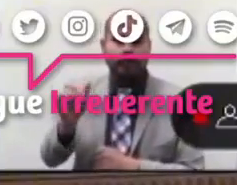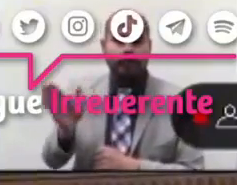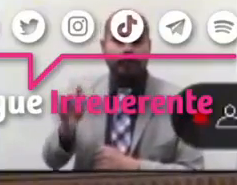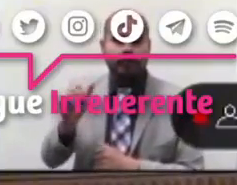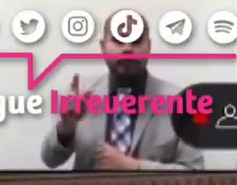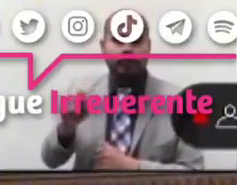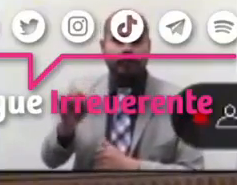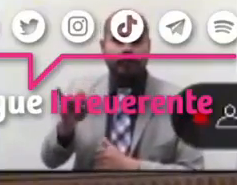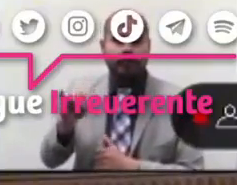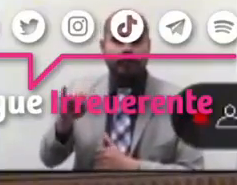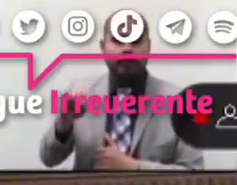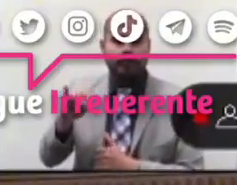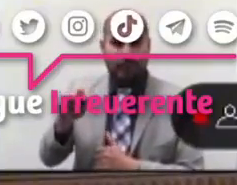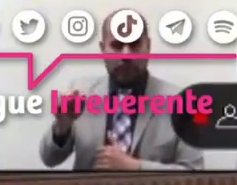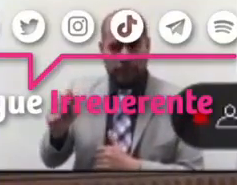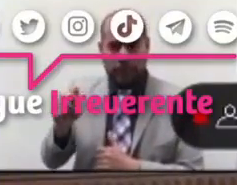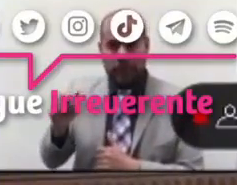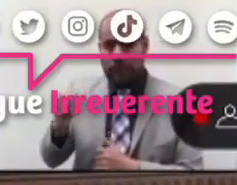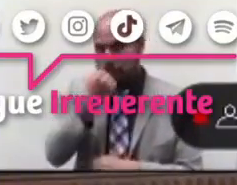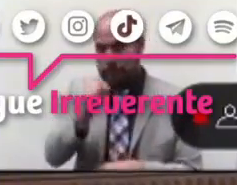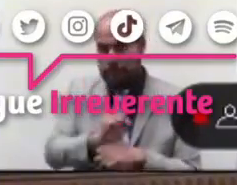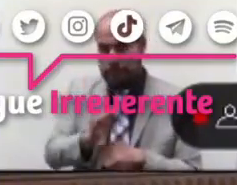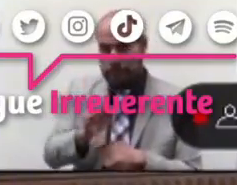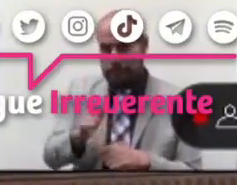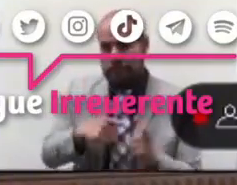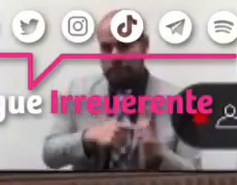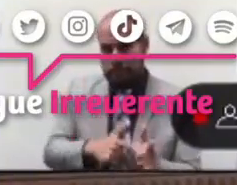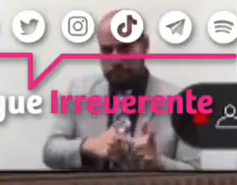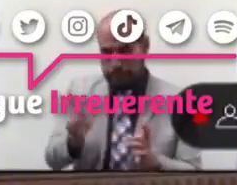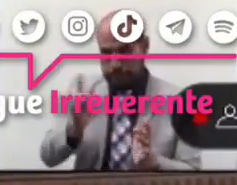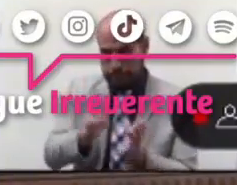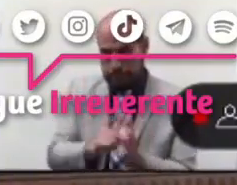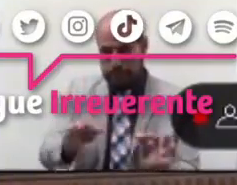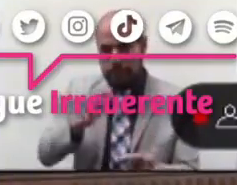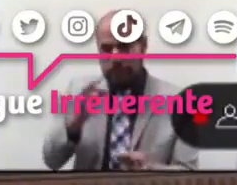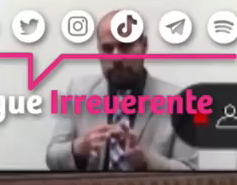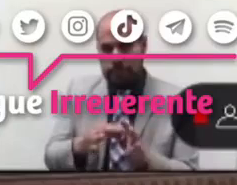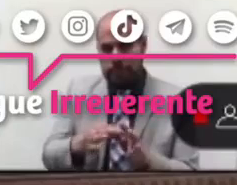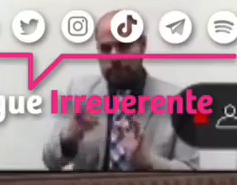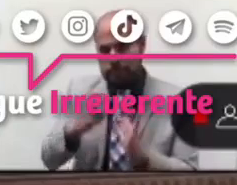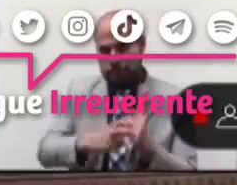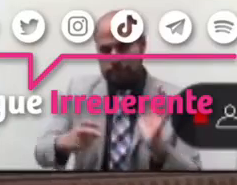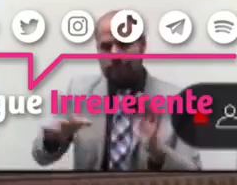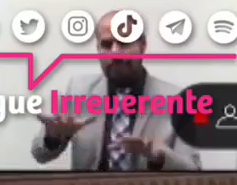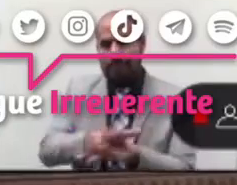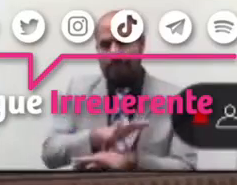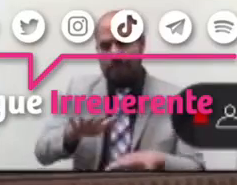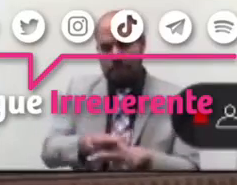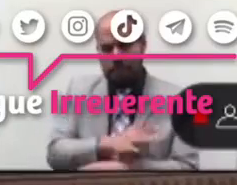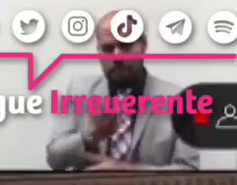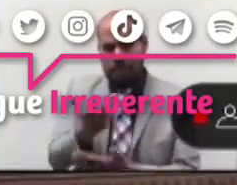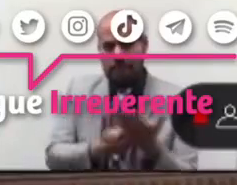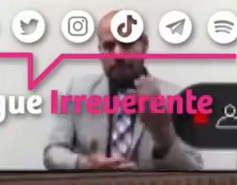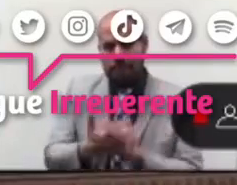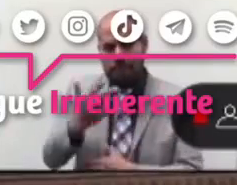Chávez, que la secretaria proceda en términos de ley y se realicen las notificaciones correspondientes.